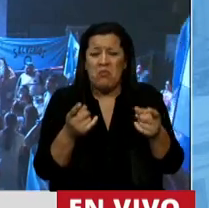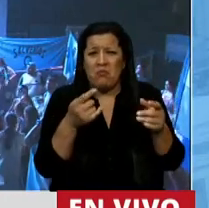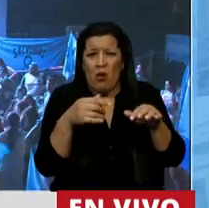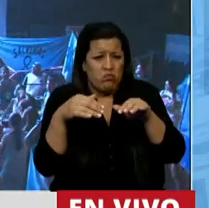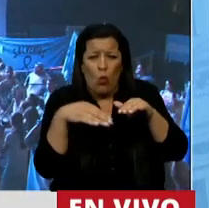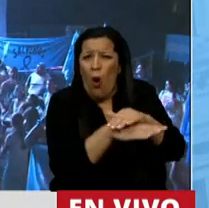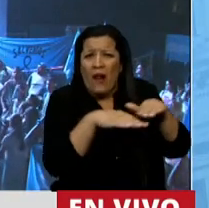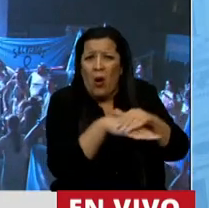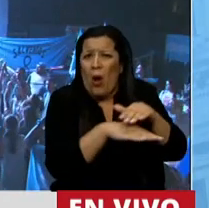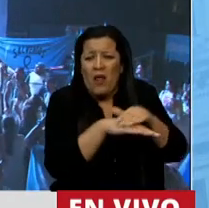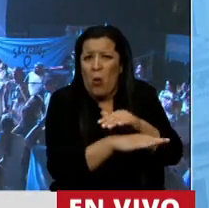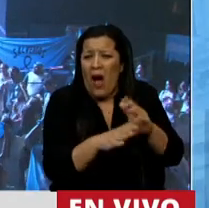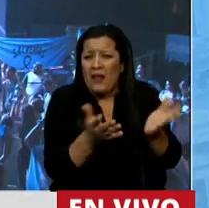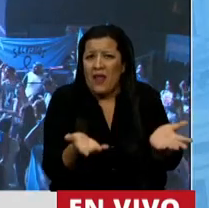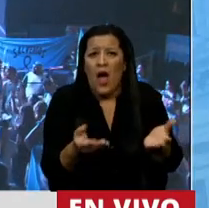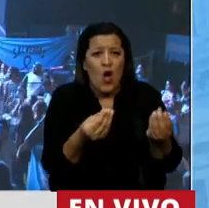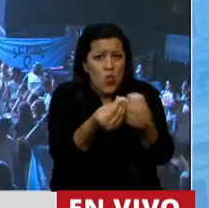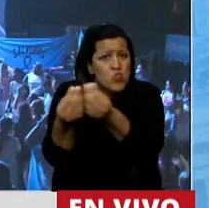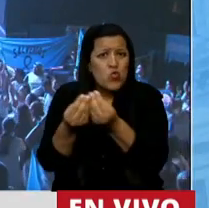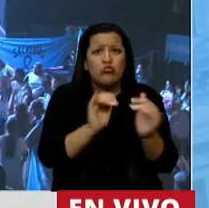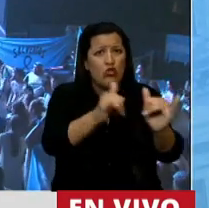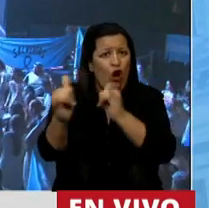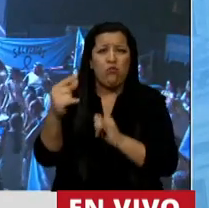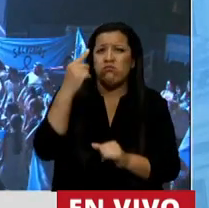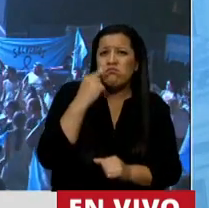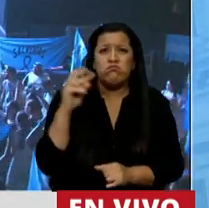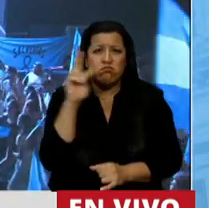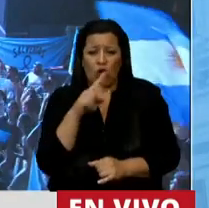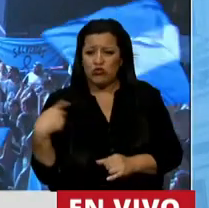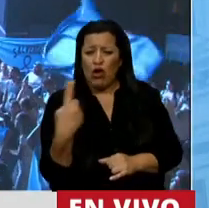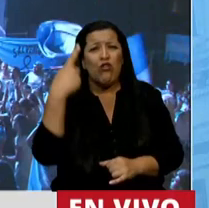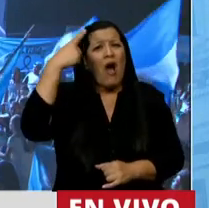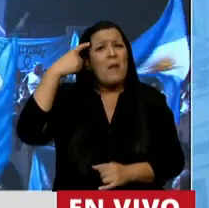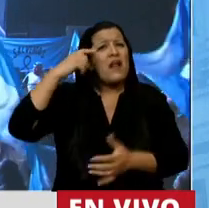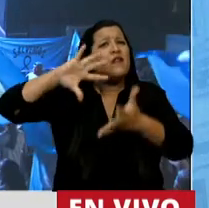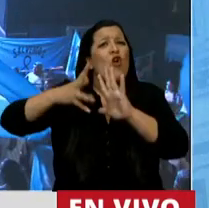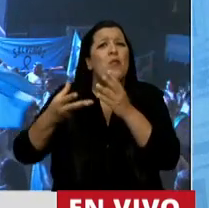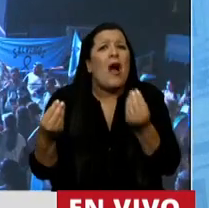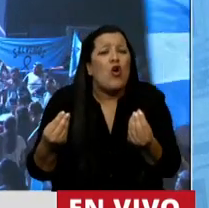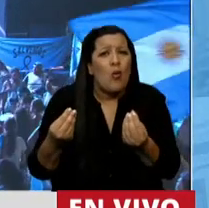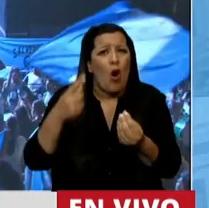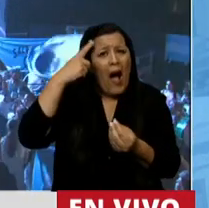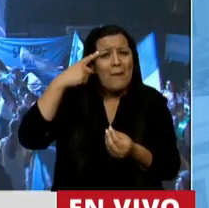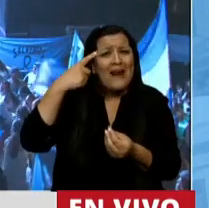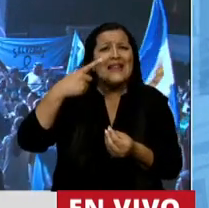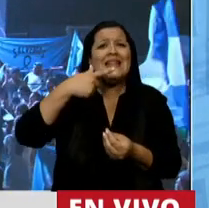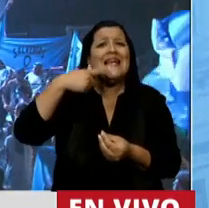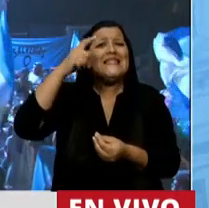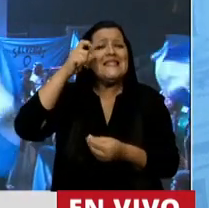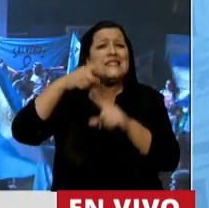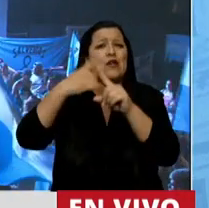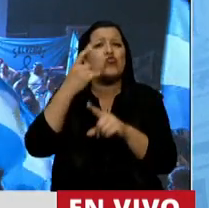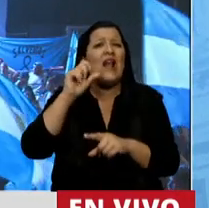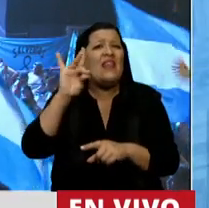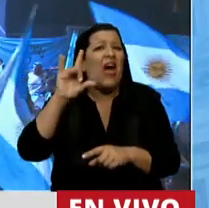alfombra, y donde los jóvenes, muchos y muchas, tuvimos que aprender de sexualidad con el compañero o compañera